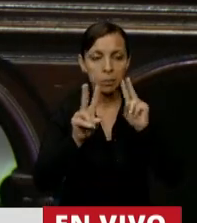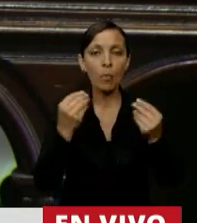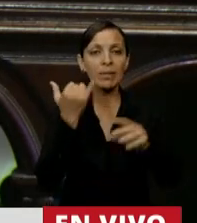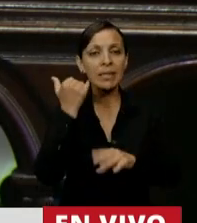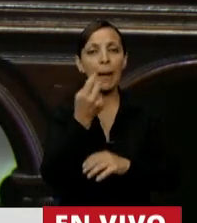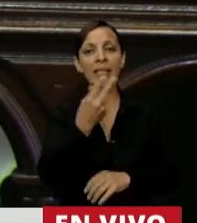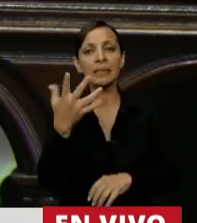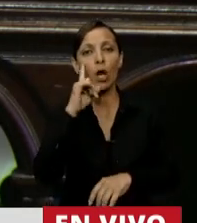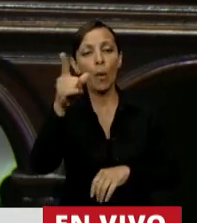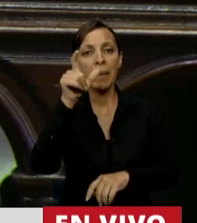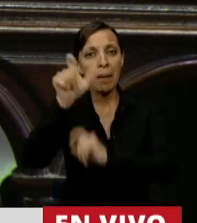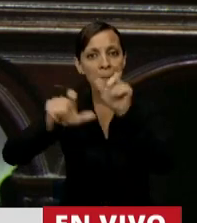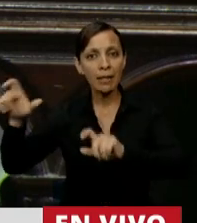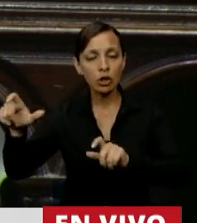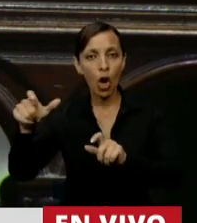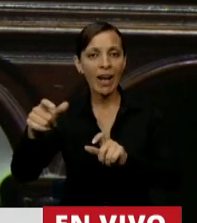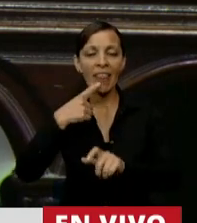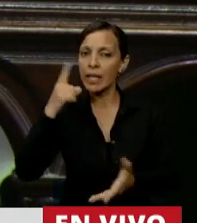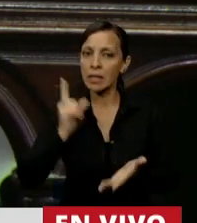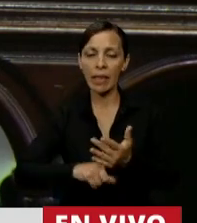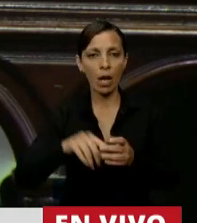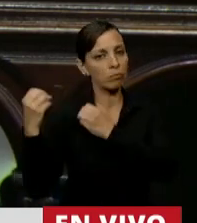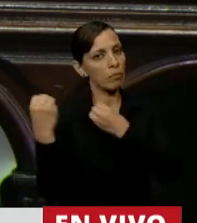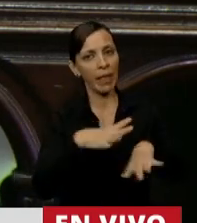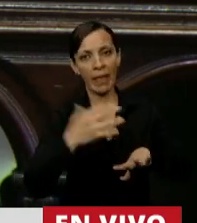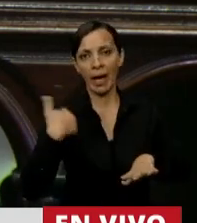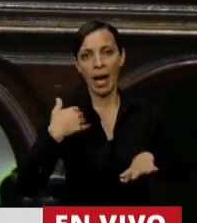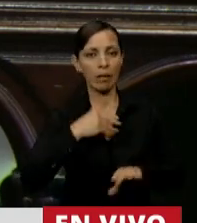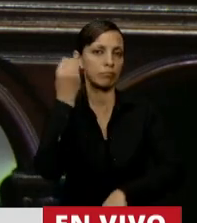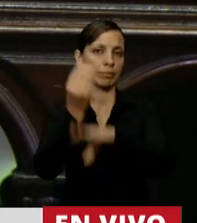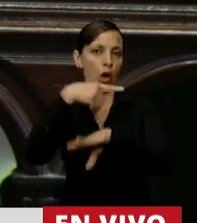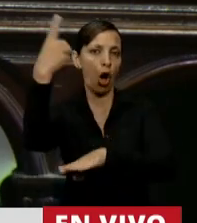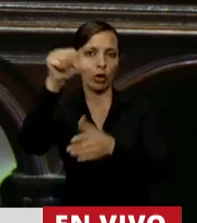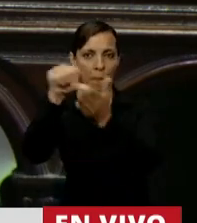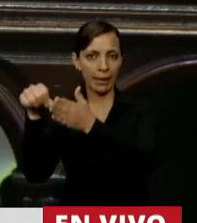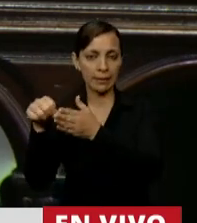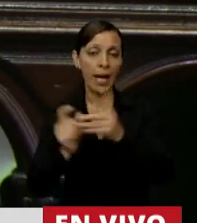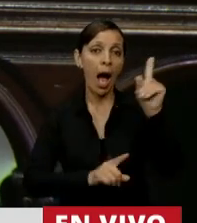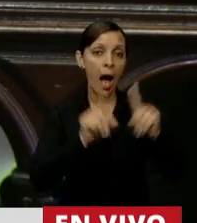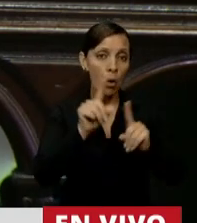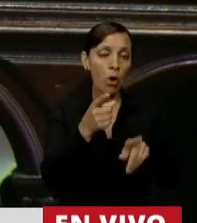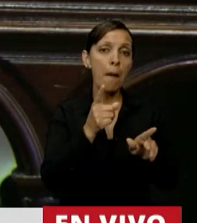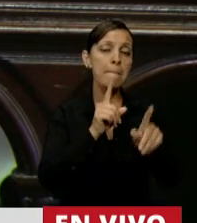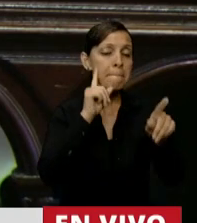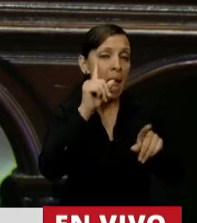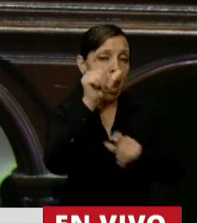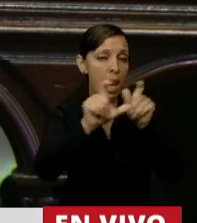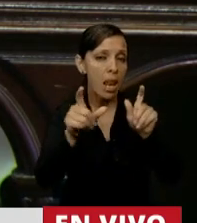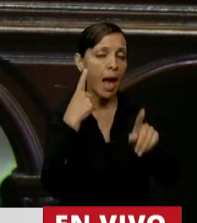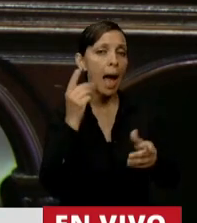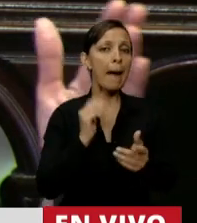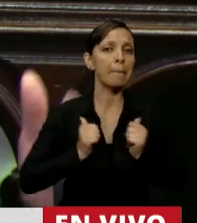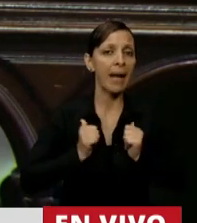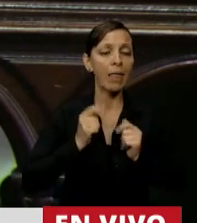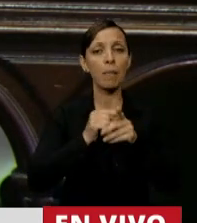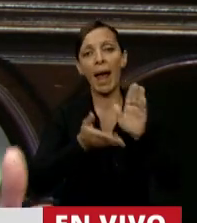25.000 contribuyentes decidieron irse de la Argentina y otros miles están en una lista de espera para cruzar el